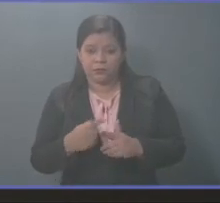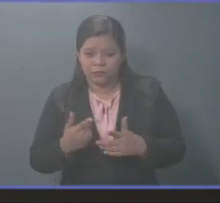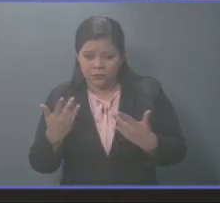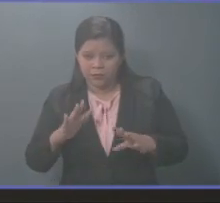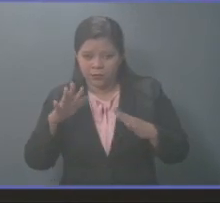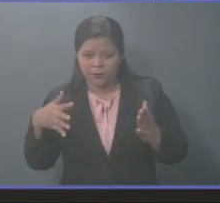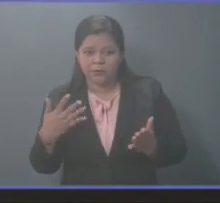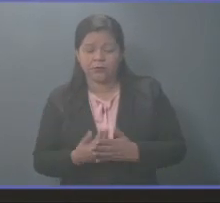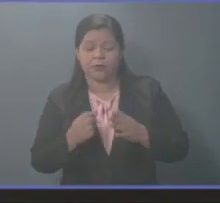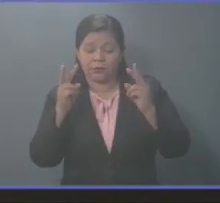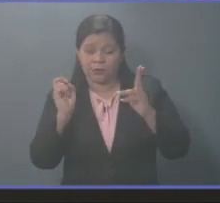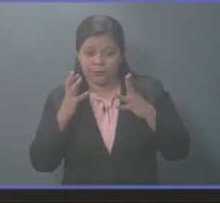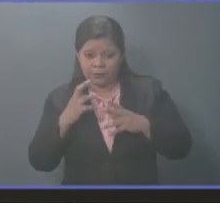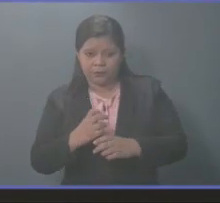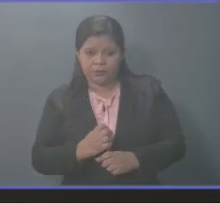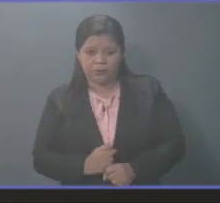seguridad?